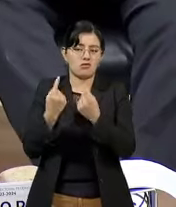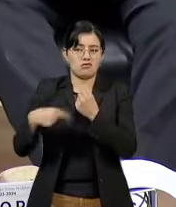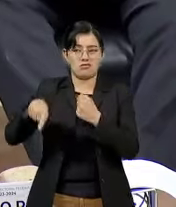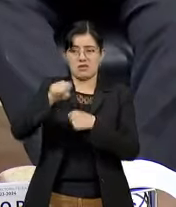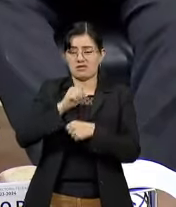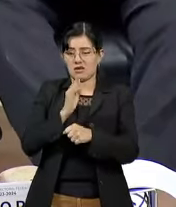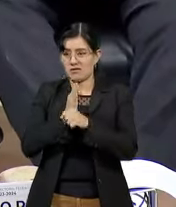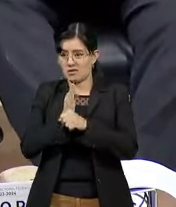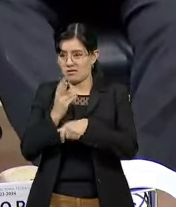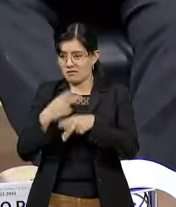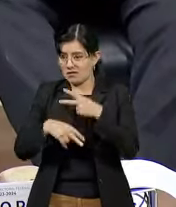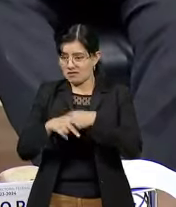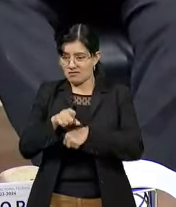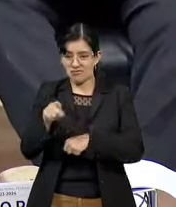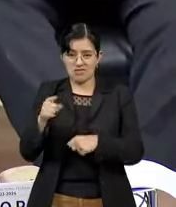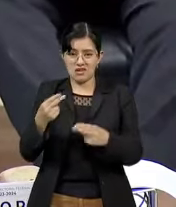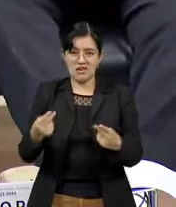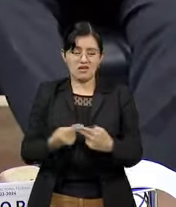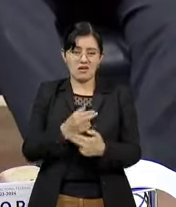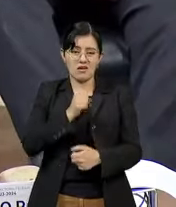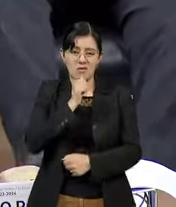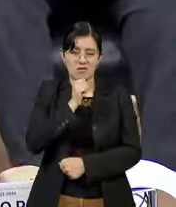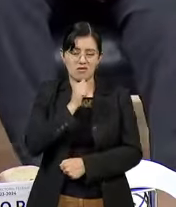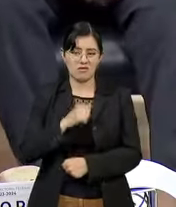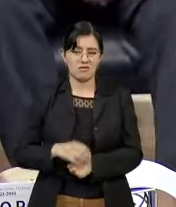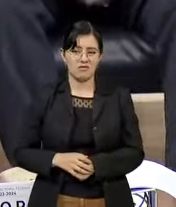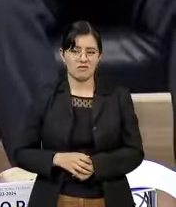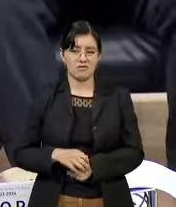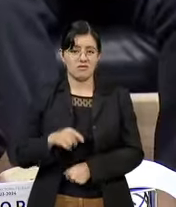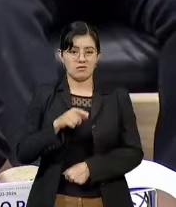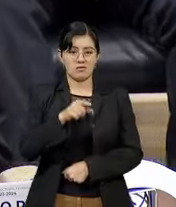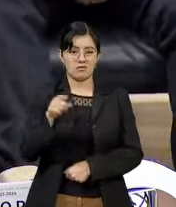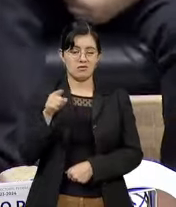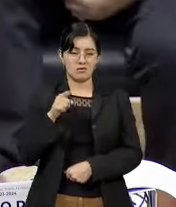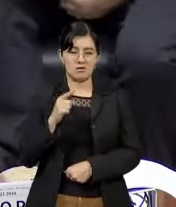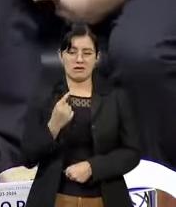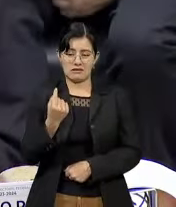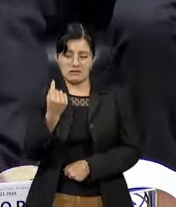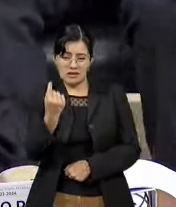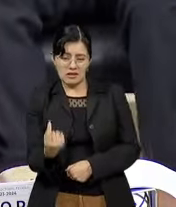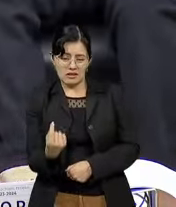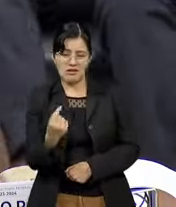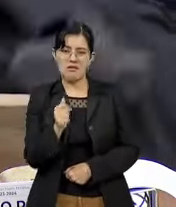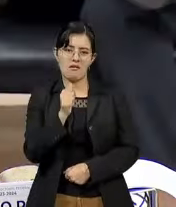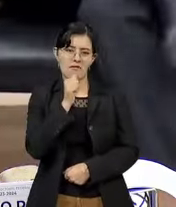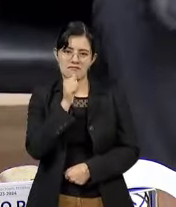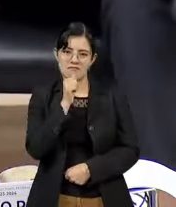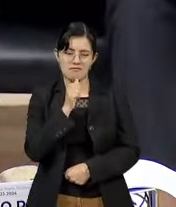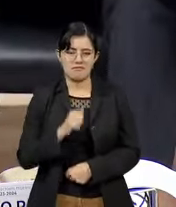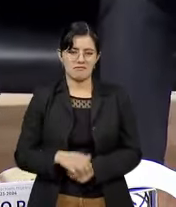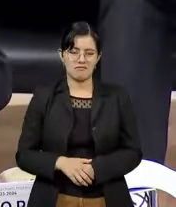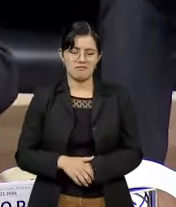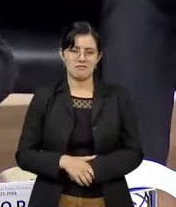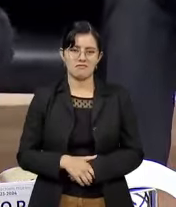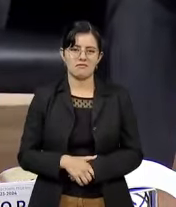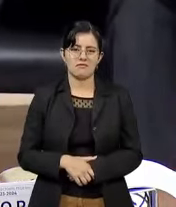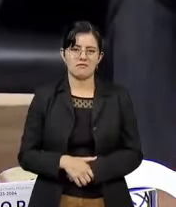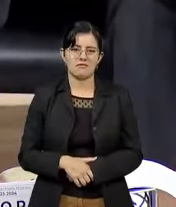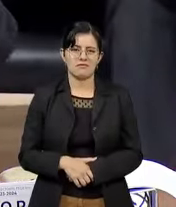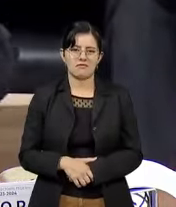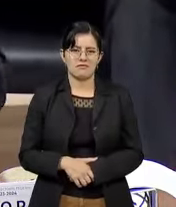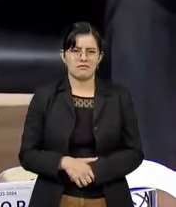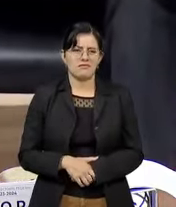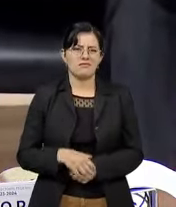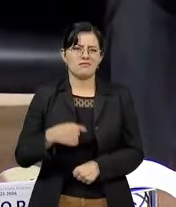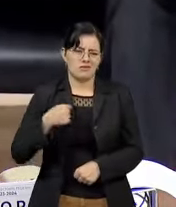nacido no estaban ni en proyecto no andaba ni de monaguillos todavía o sea estábamos en